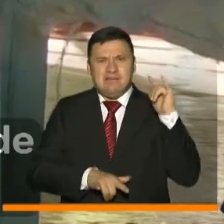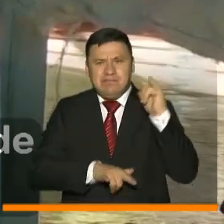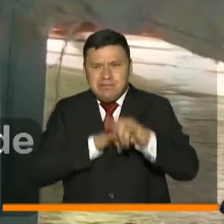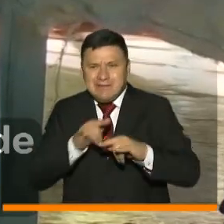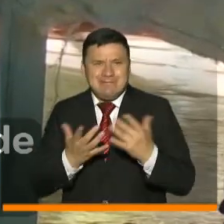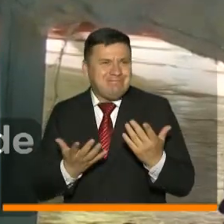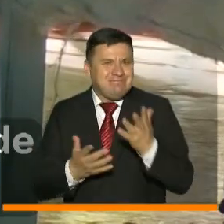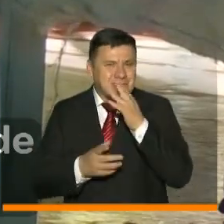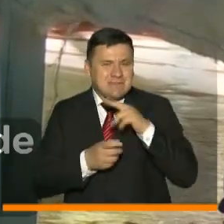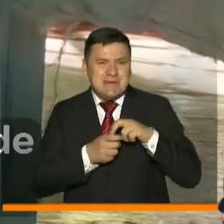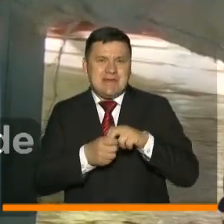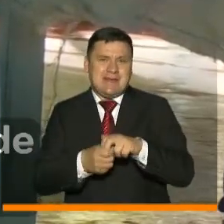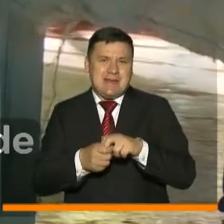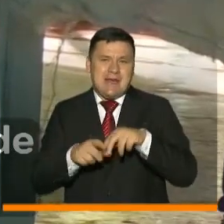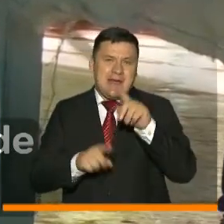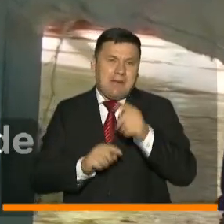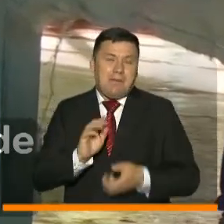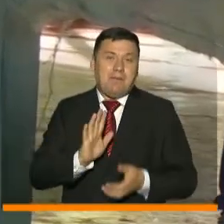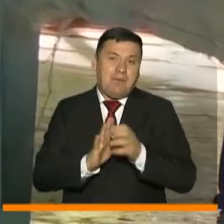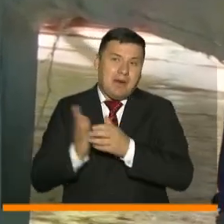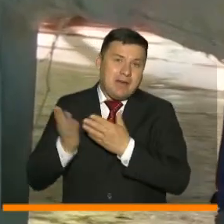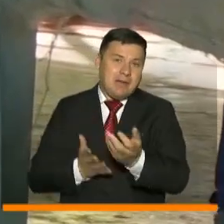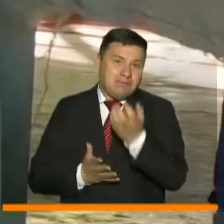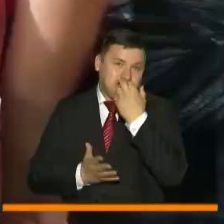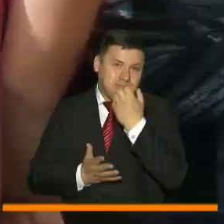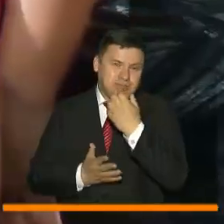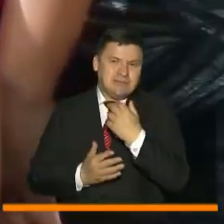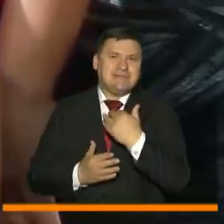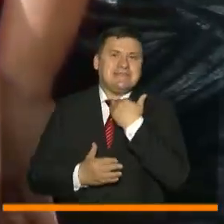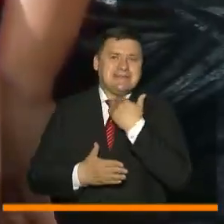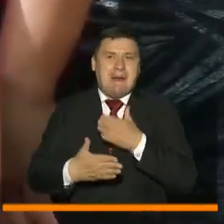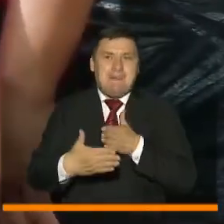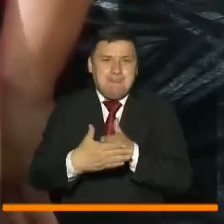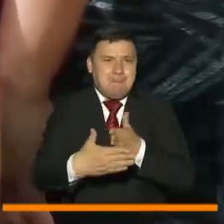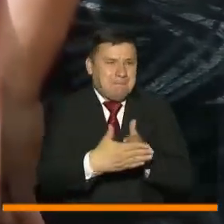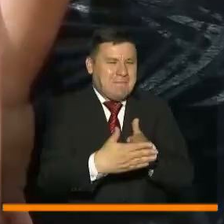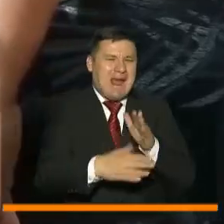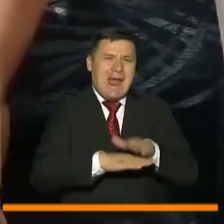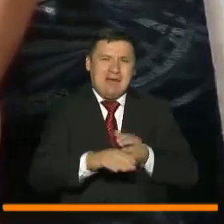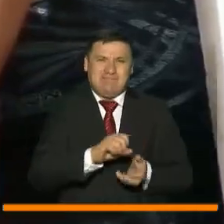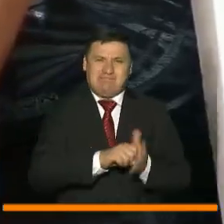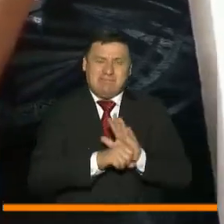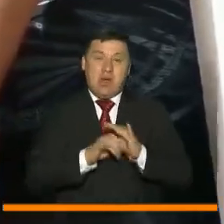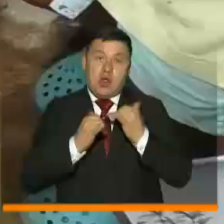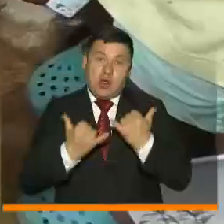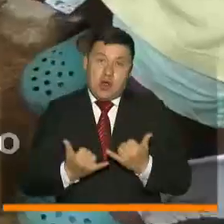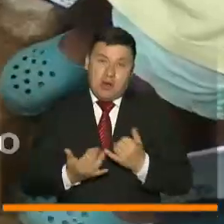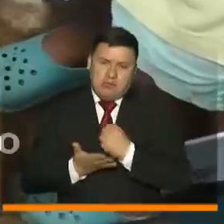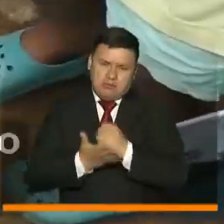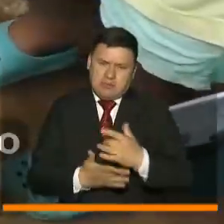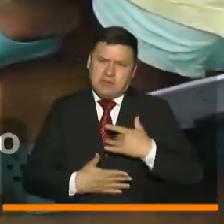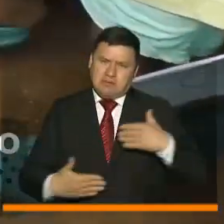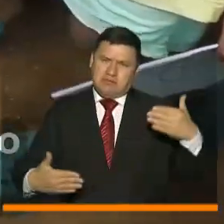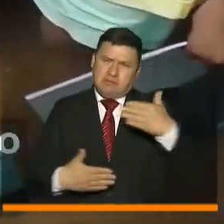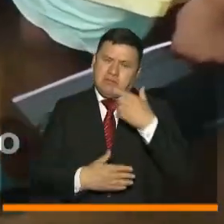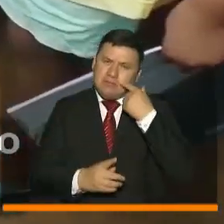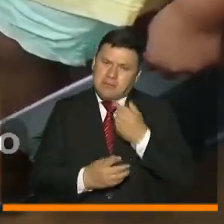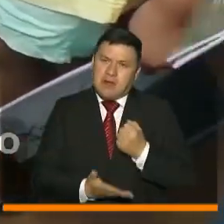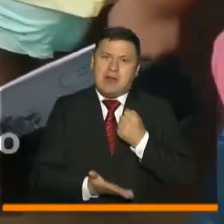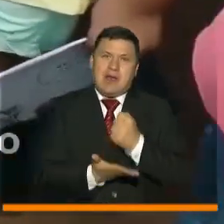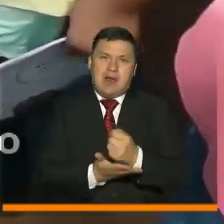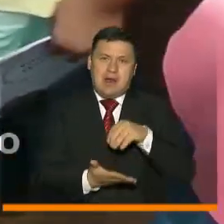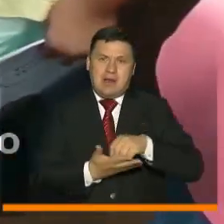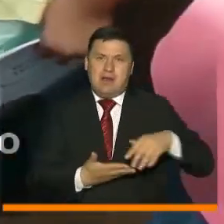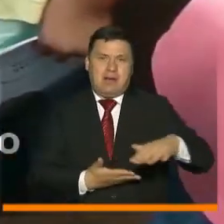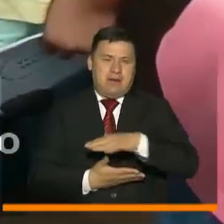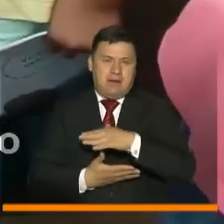de transporte de algunos productos alimenticios se ha visto restringida, y por eso hoy Ayudarnos Hace Bien hace presencia en el